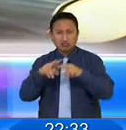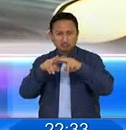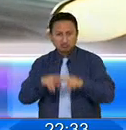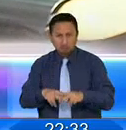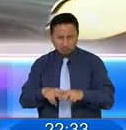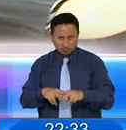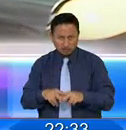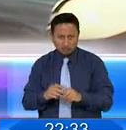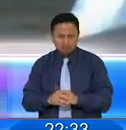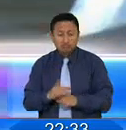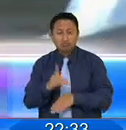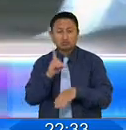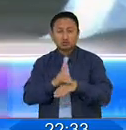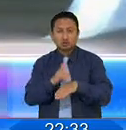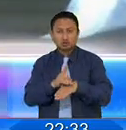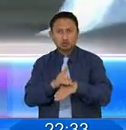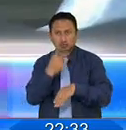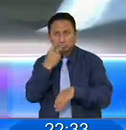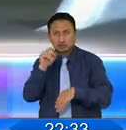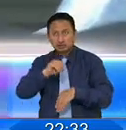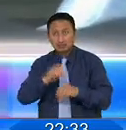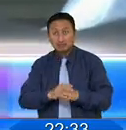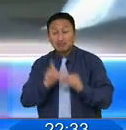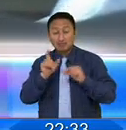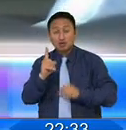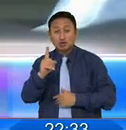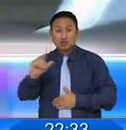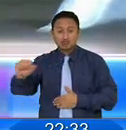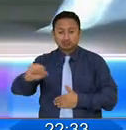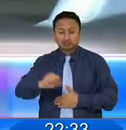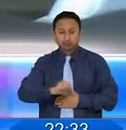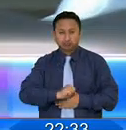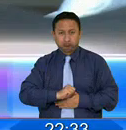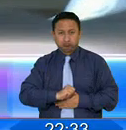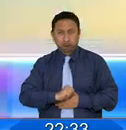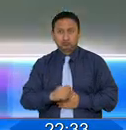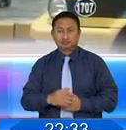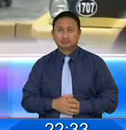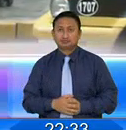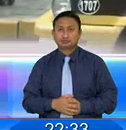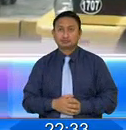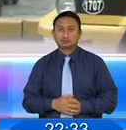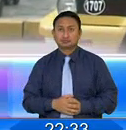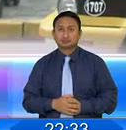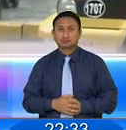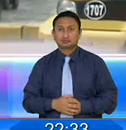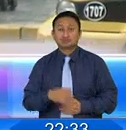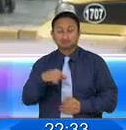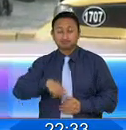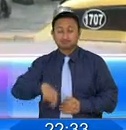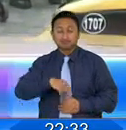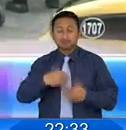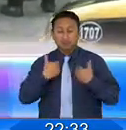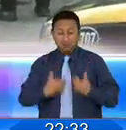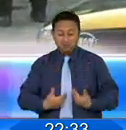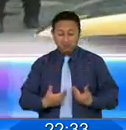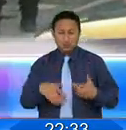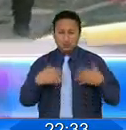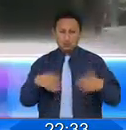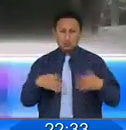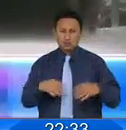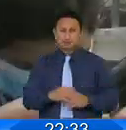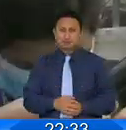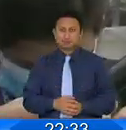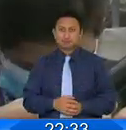inicial, los doctores pudieron determinar que la víctima fue apuñalada en un costado de su cuerpo, herida que comprometió órganos vitales.